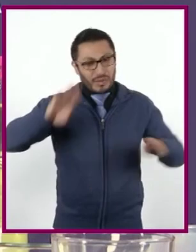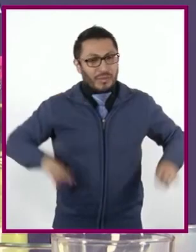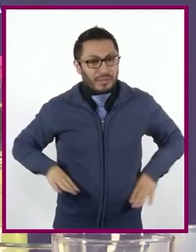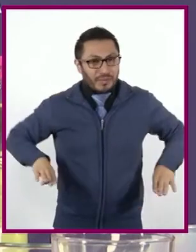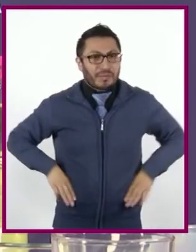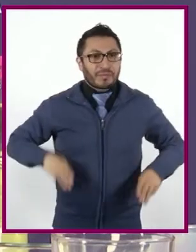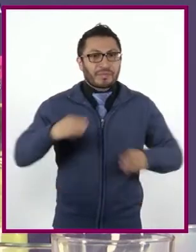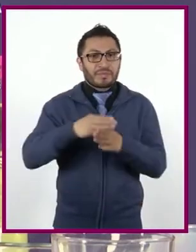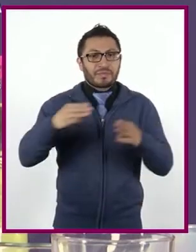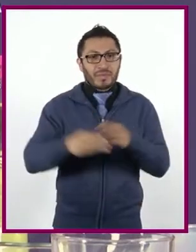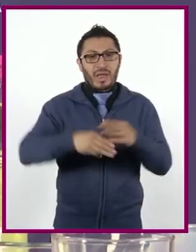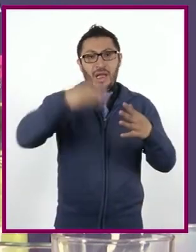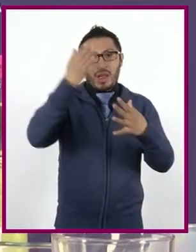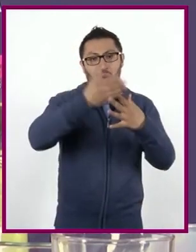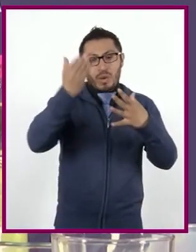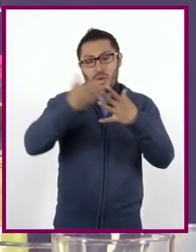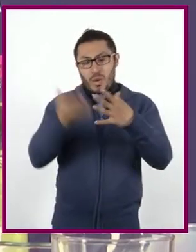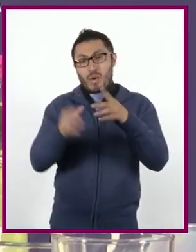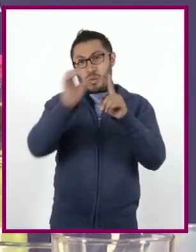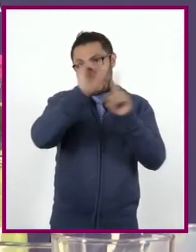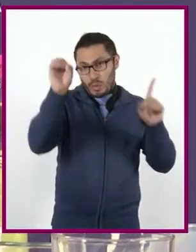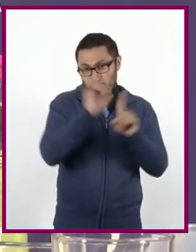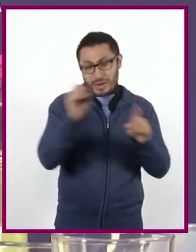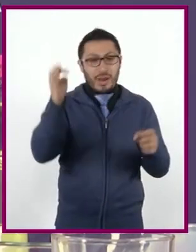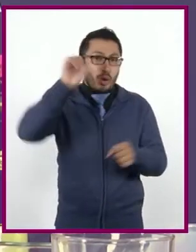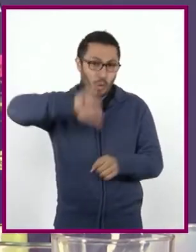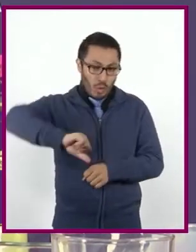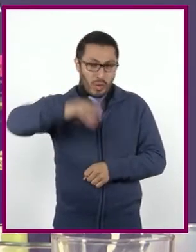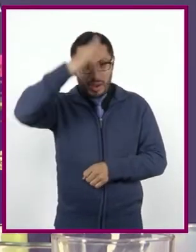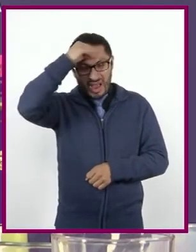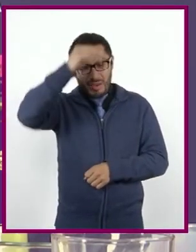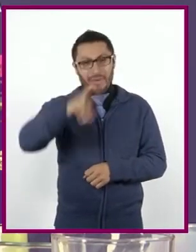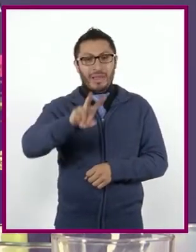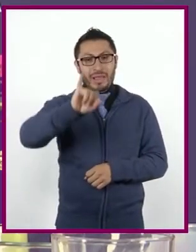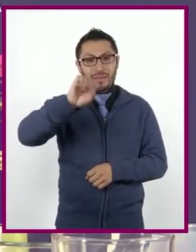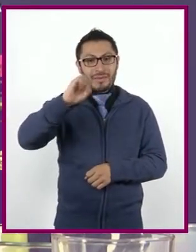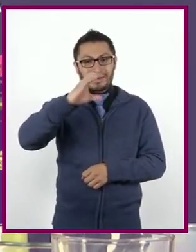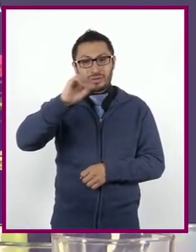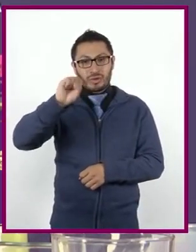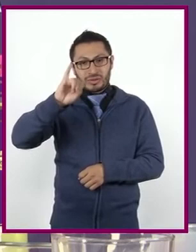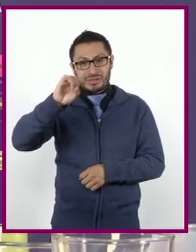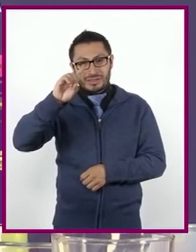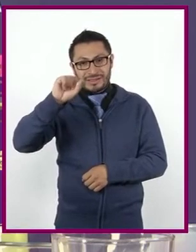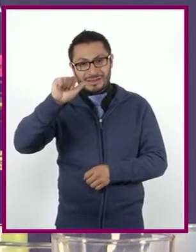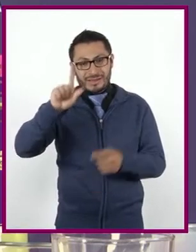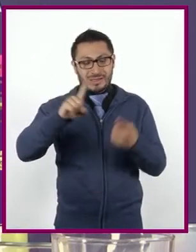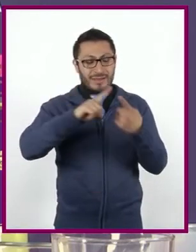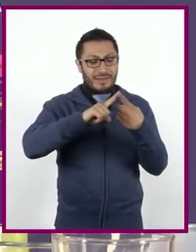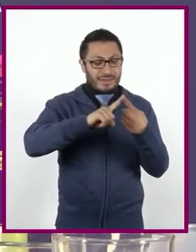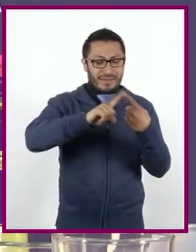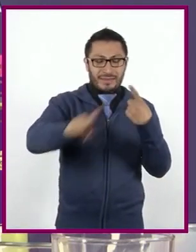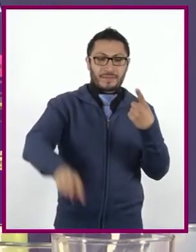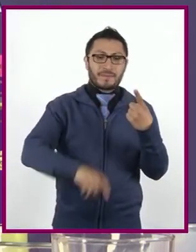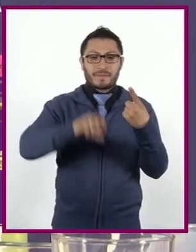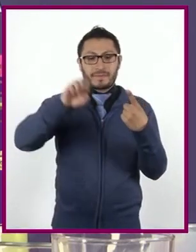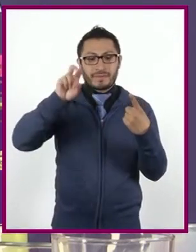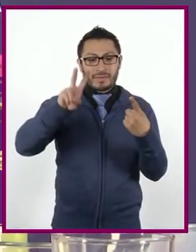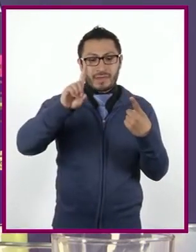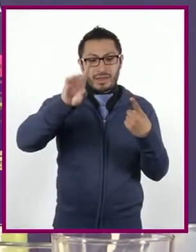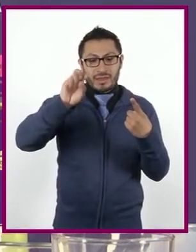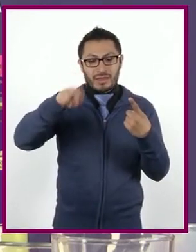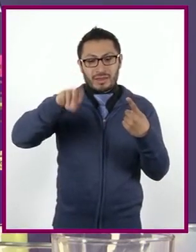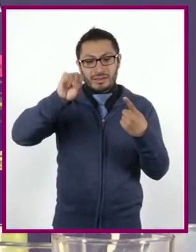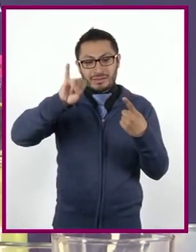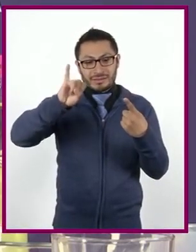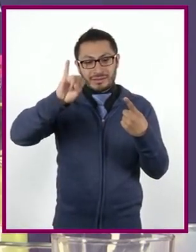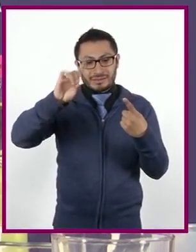y clasificarla. En esta ocasión aprendimos que la viscosidad, densidad, solubilidad, temperatura